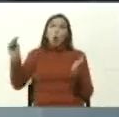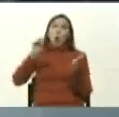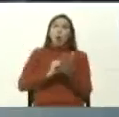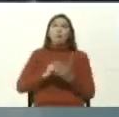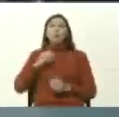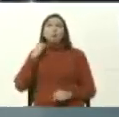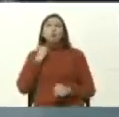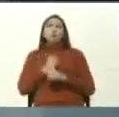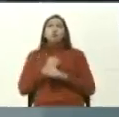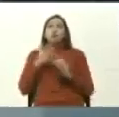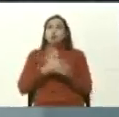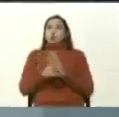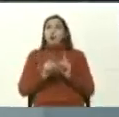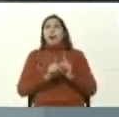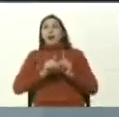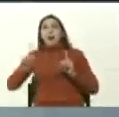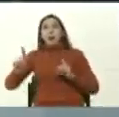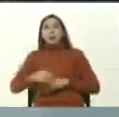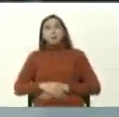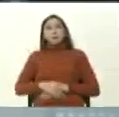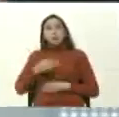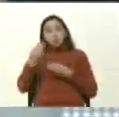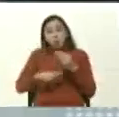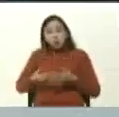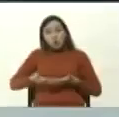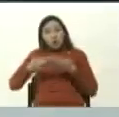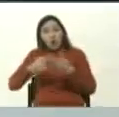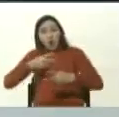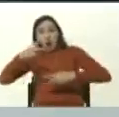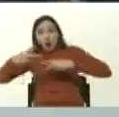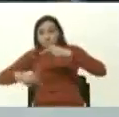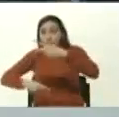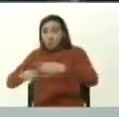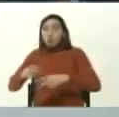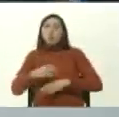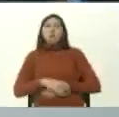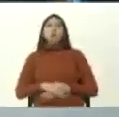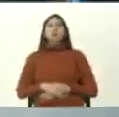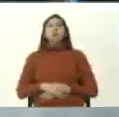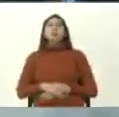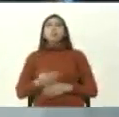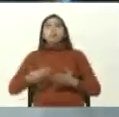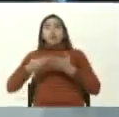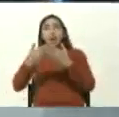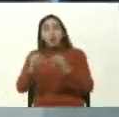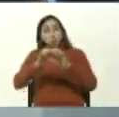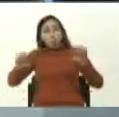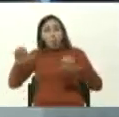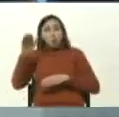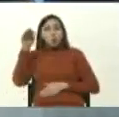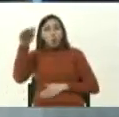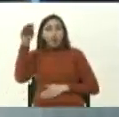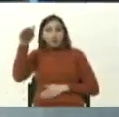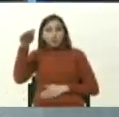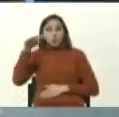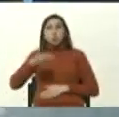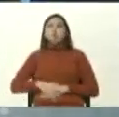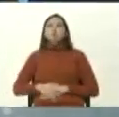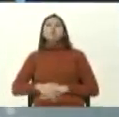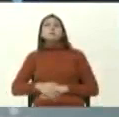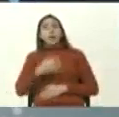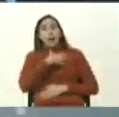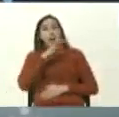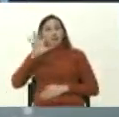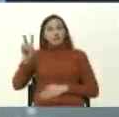trabajando a distancia, garantizando el proceso educativo. La educación es el futuro de la patria venezolana.